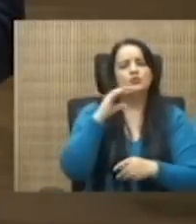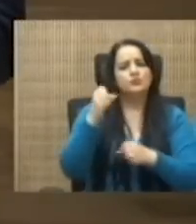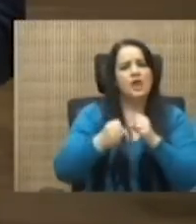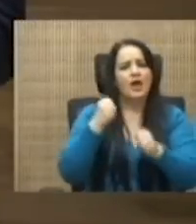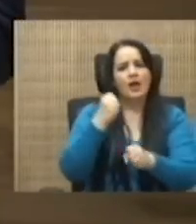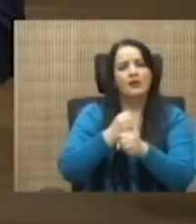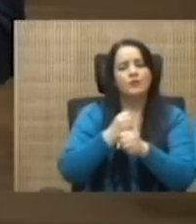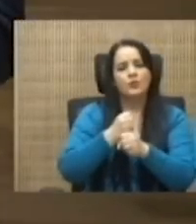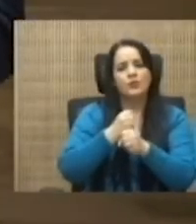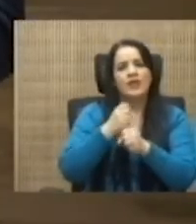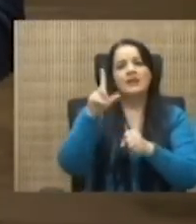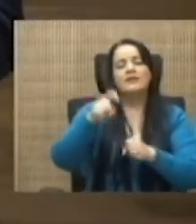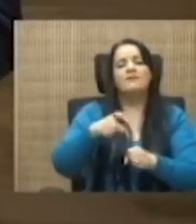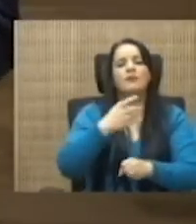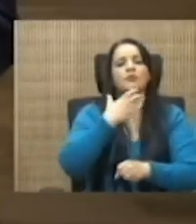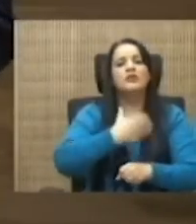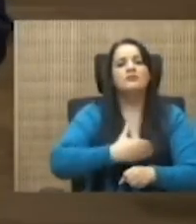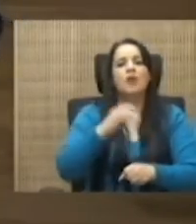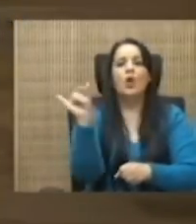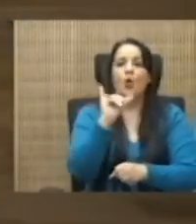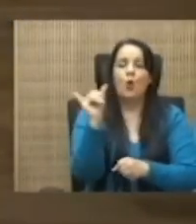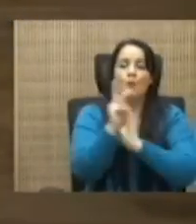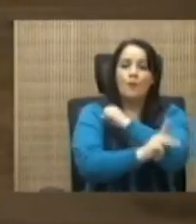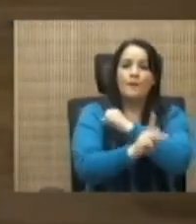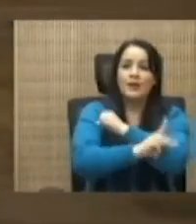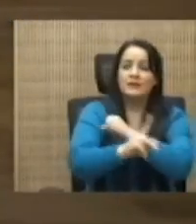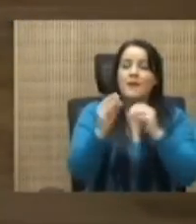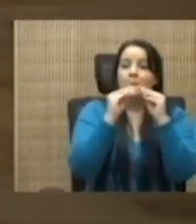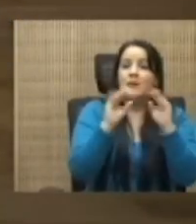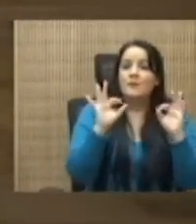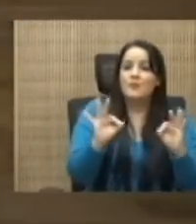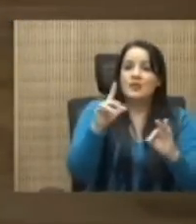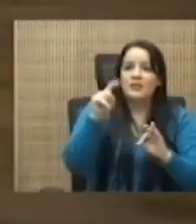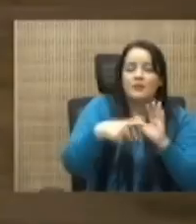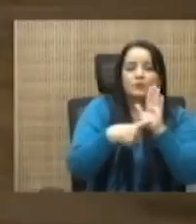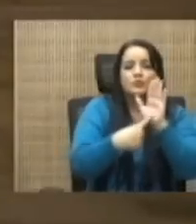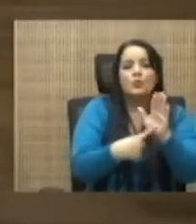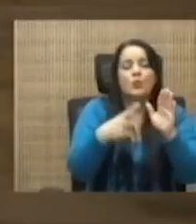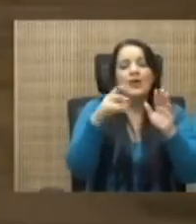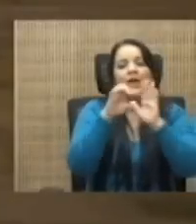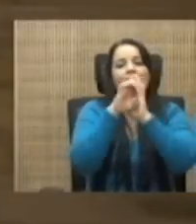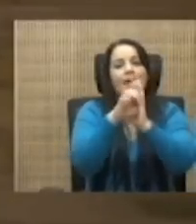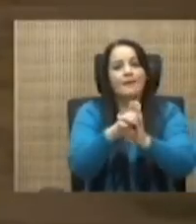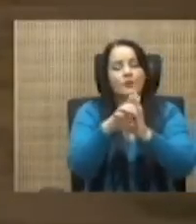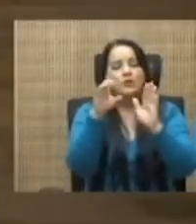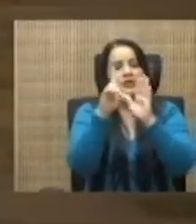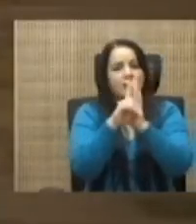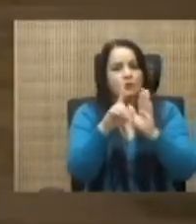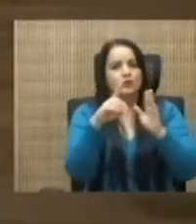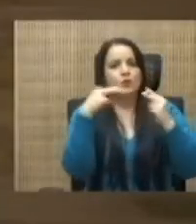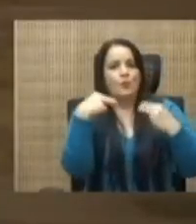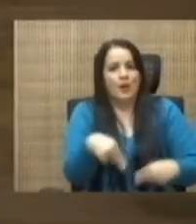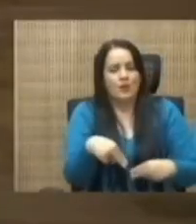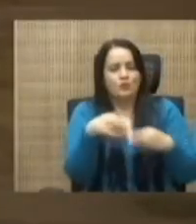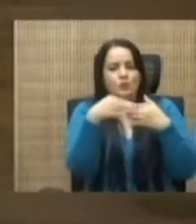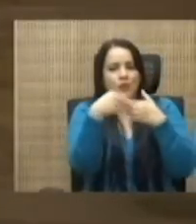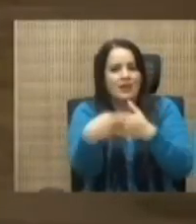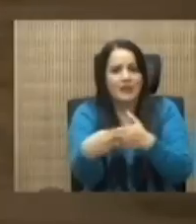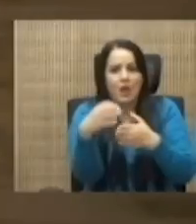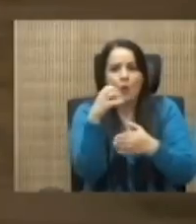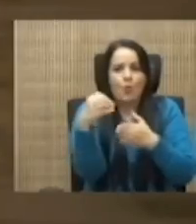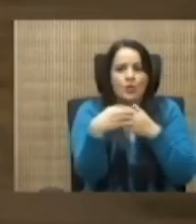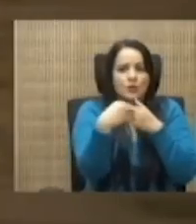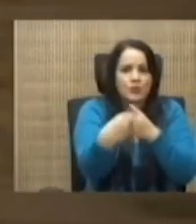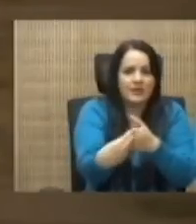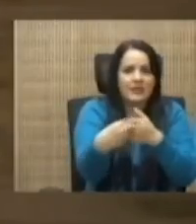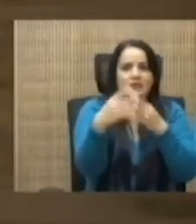a hacer como país, donde más bien deberíamos de ser un ejemplo en derechos humanos, una guía, o que más bien nos guíen las